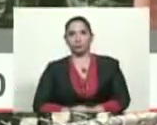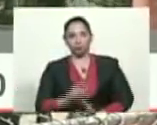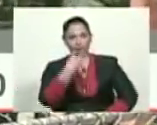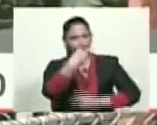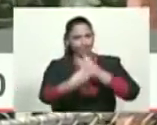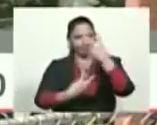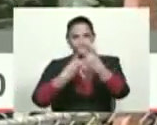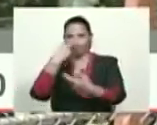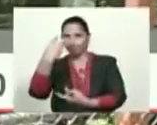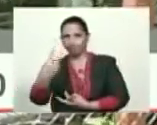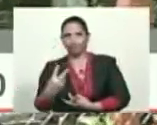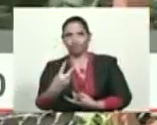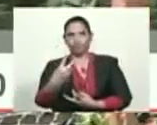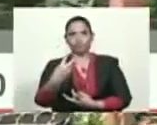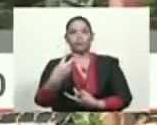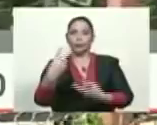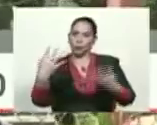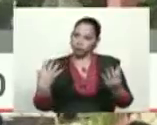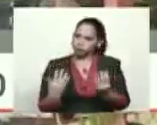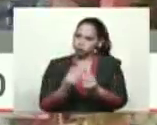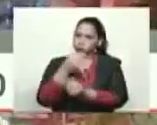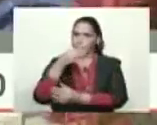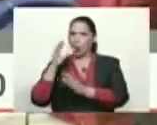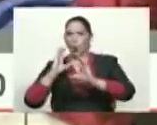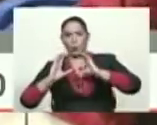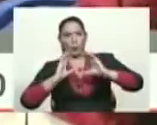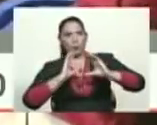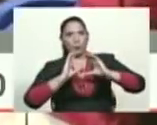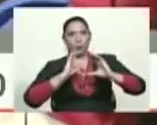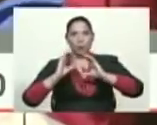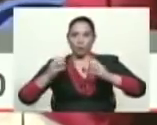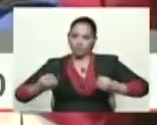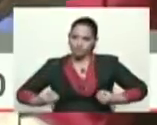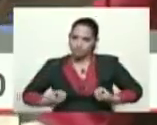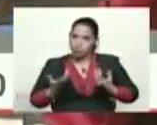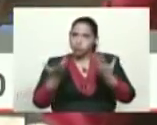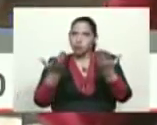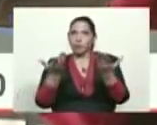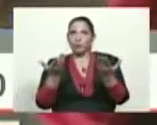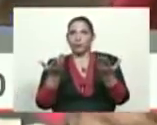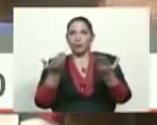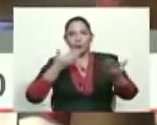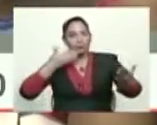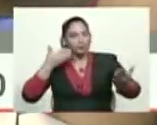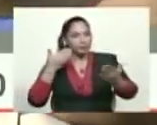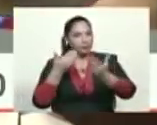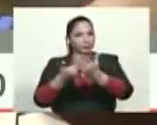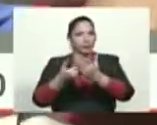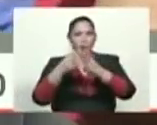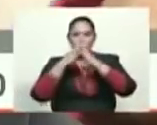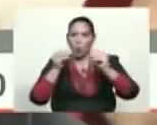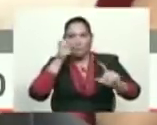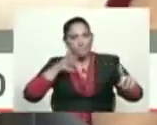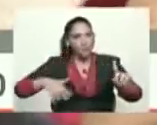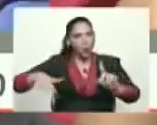visitándolo, hablando con ellos, transmitiéndole el agradecimiento de todo un